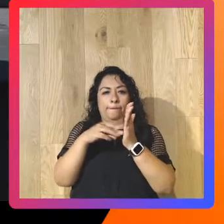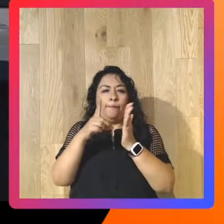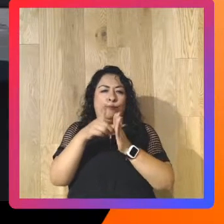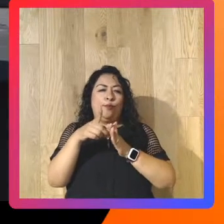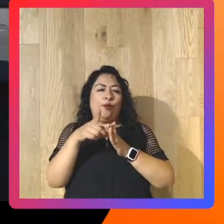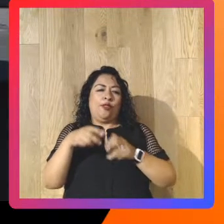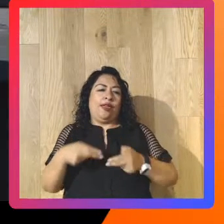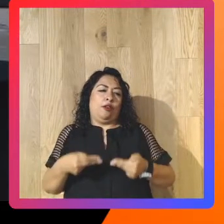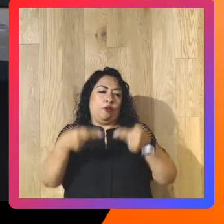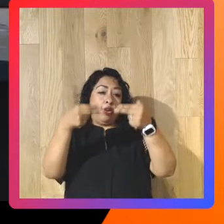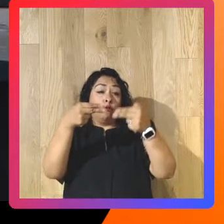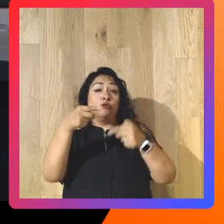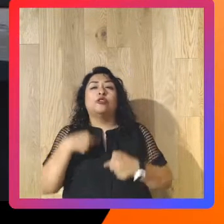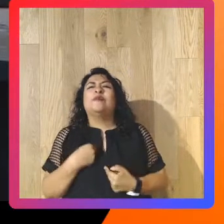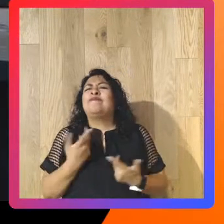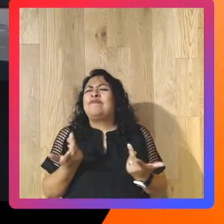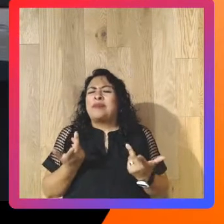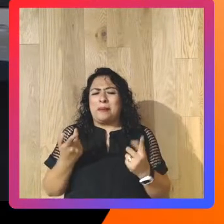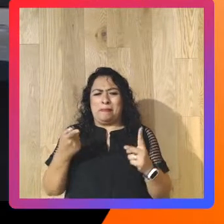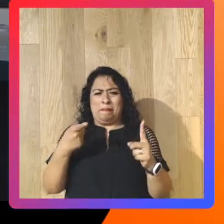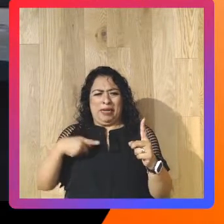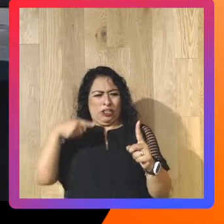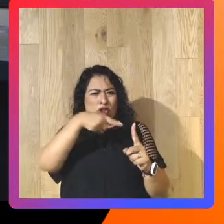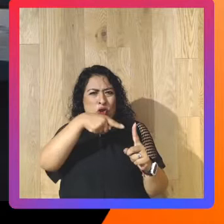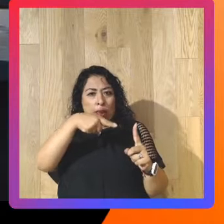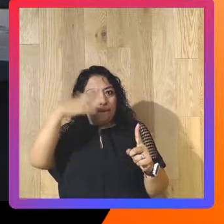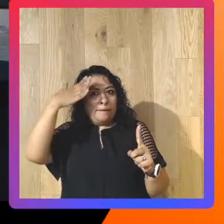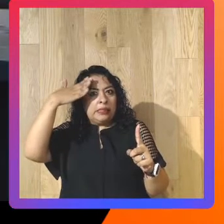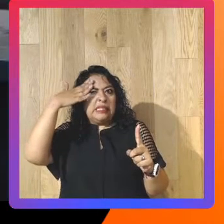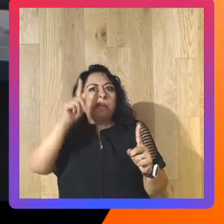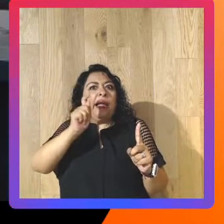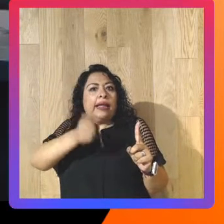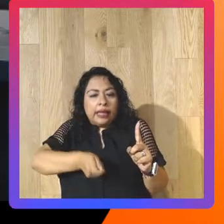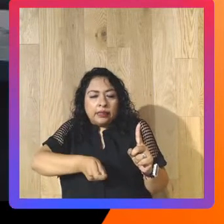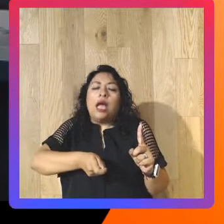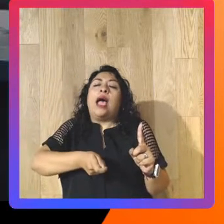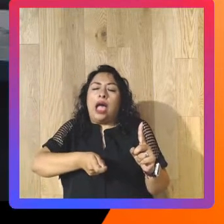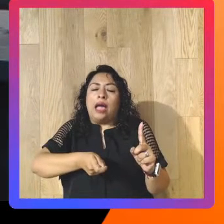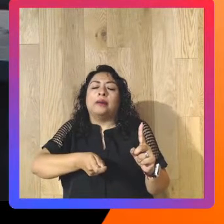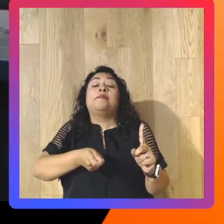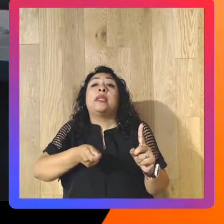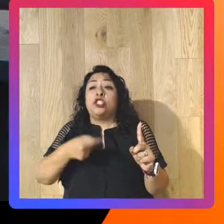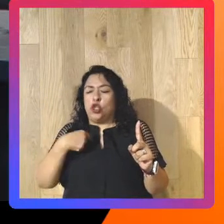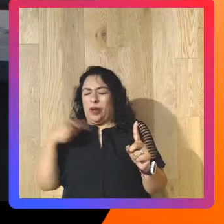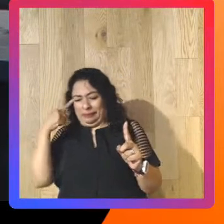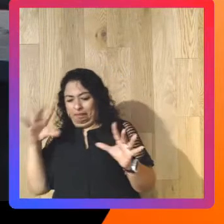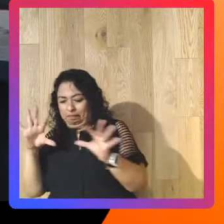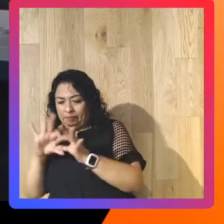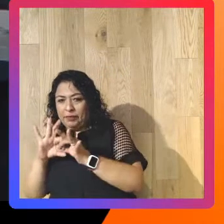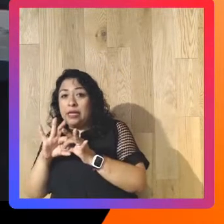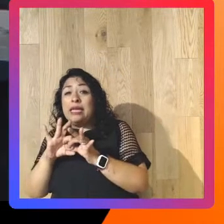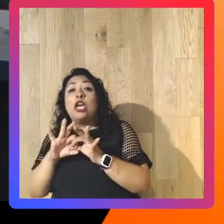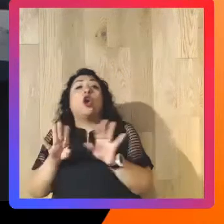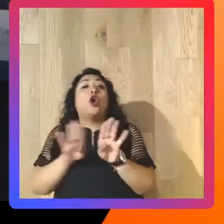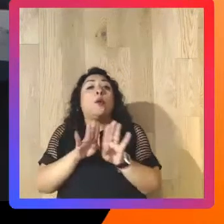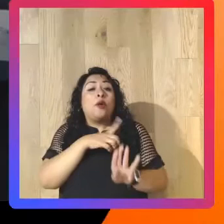negocio. Hablar de poner a la persona en el centro solo será congruente si nos